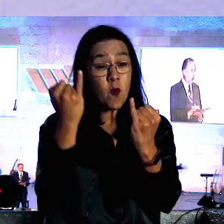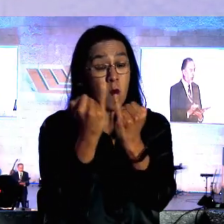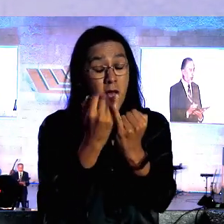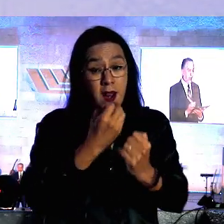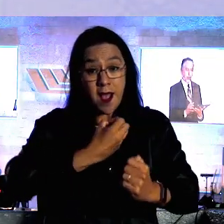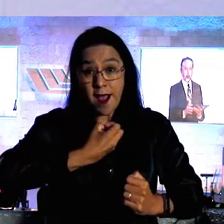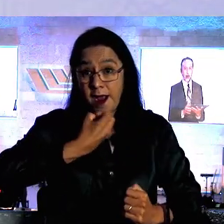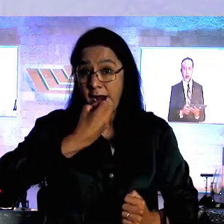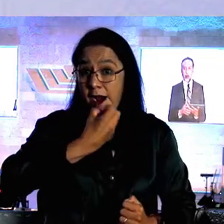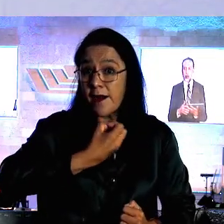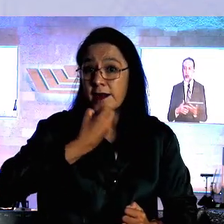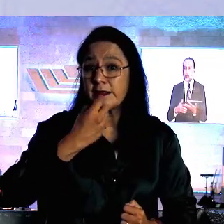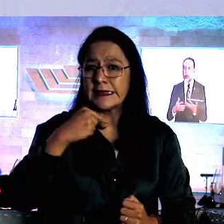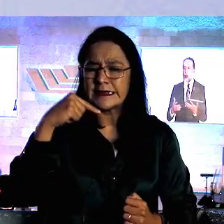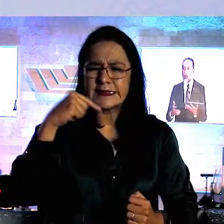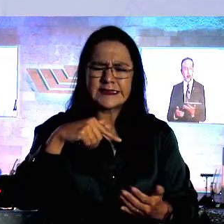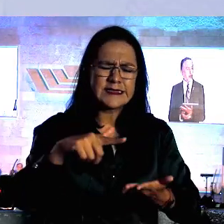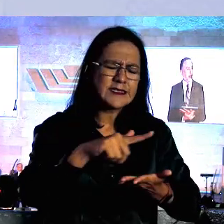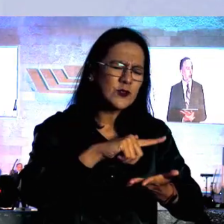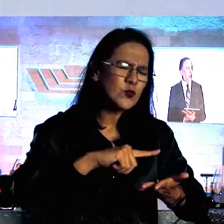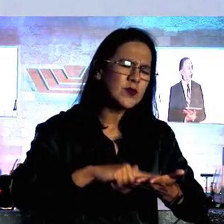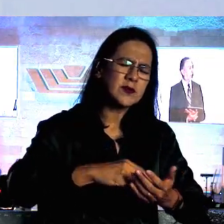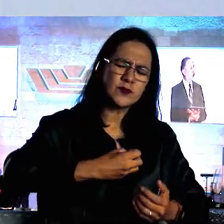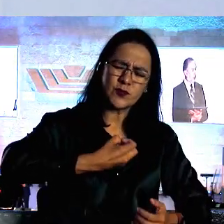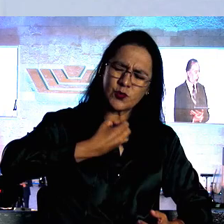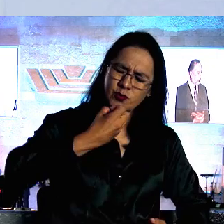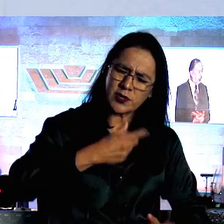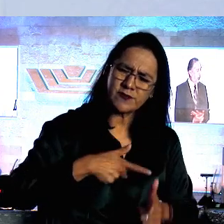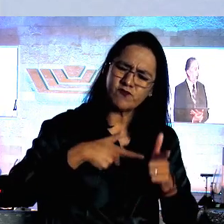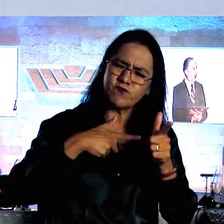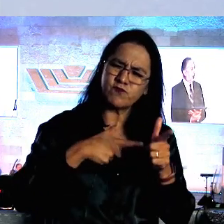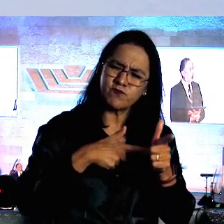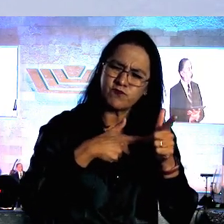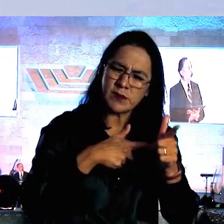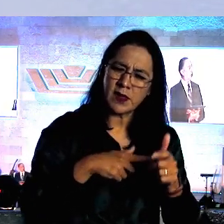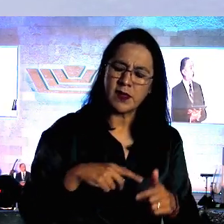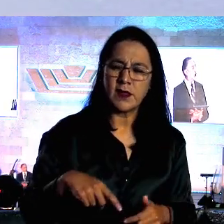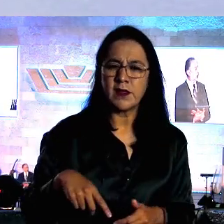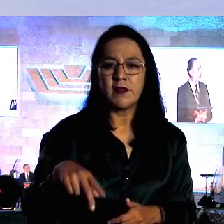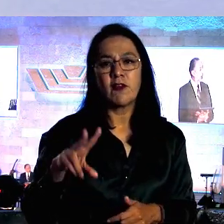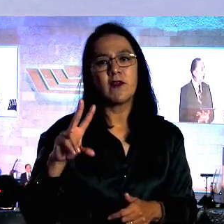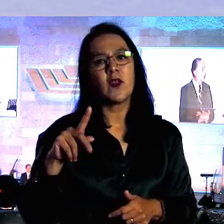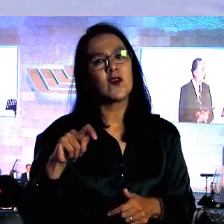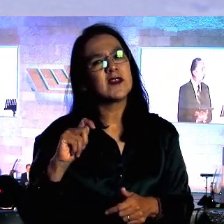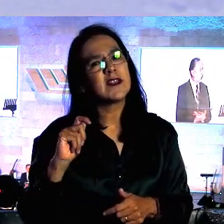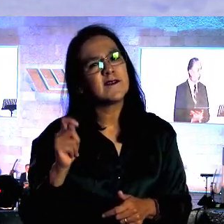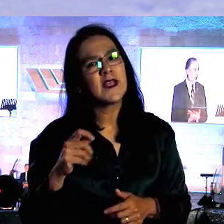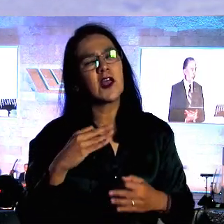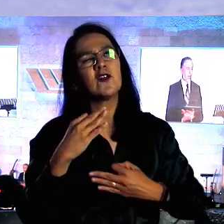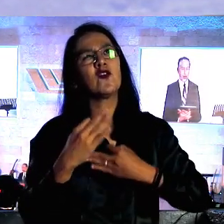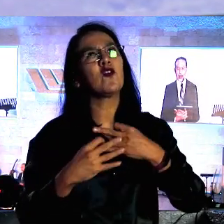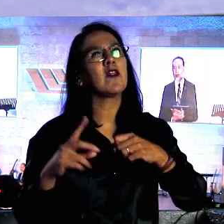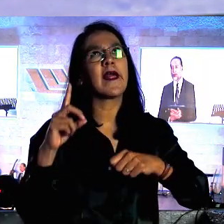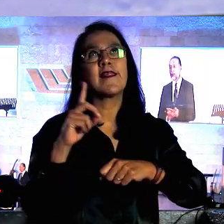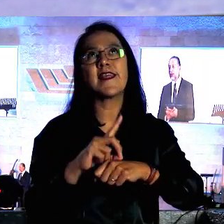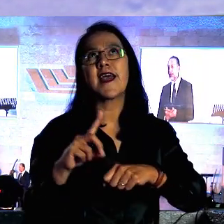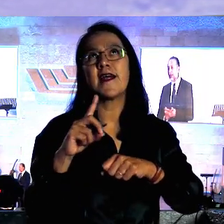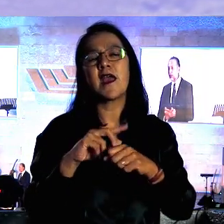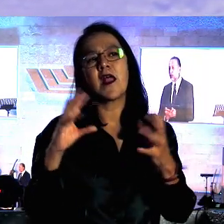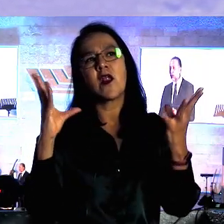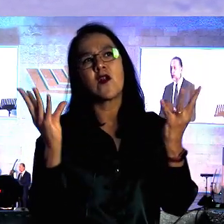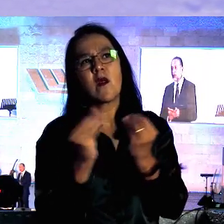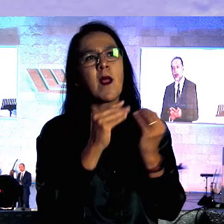que en este lugar podemos estar orando continuamente no significa que todos los días vamos a tener reuniones de alabanza